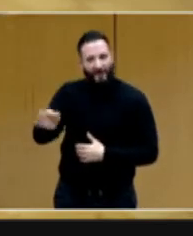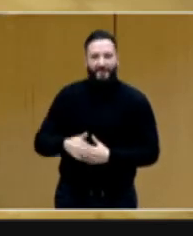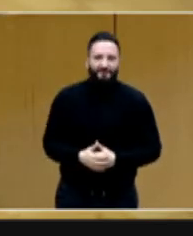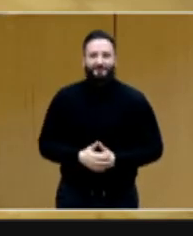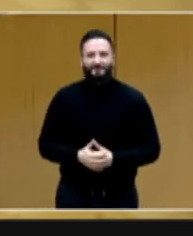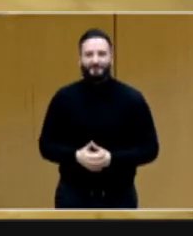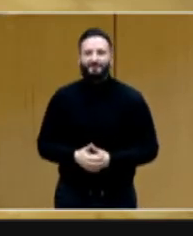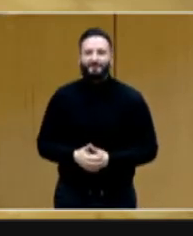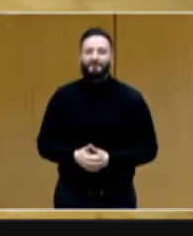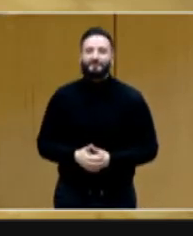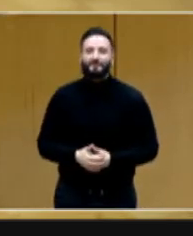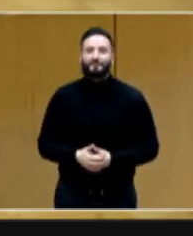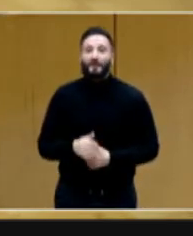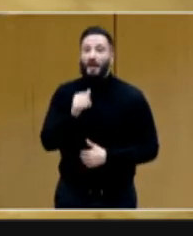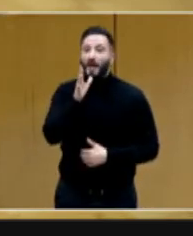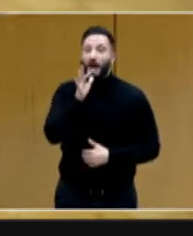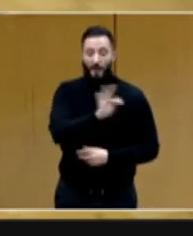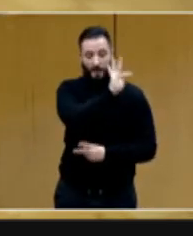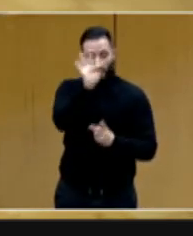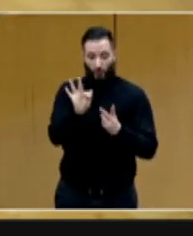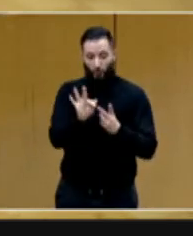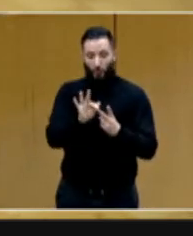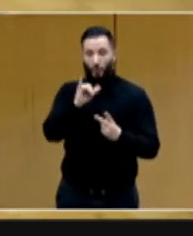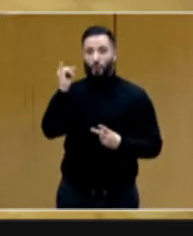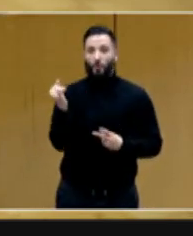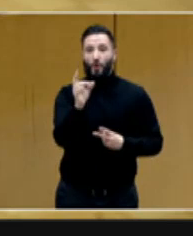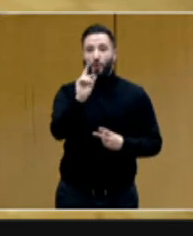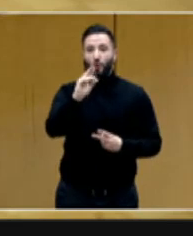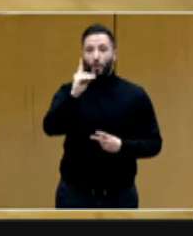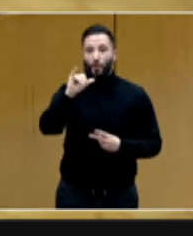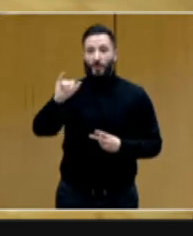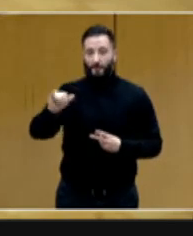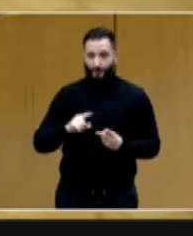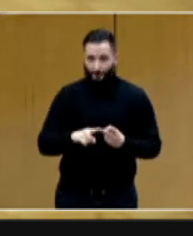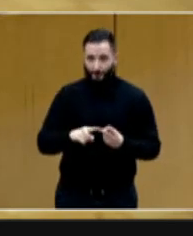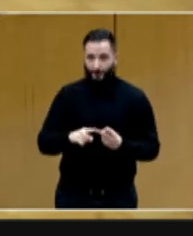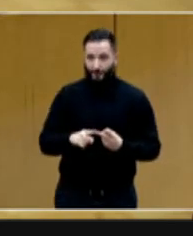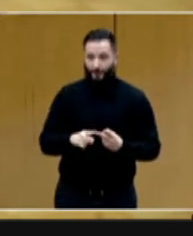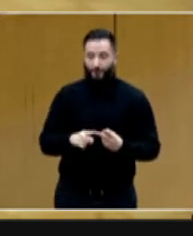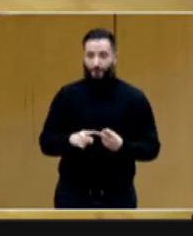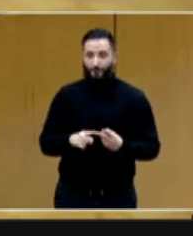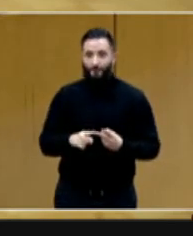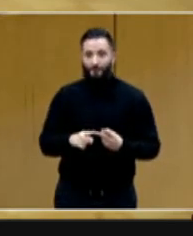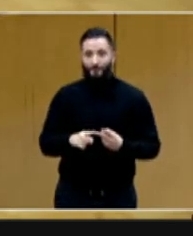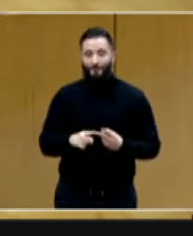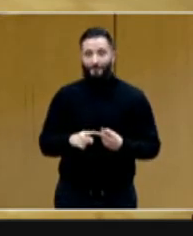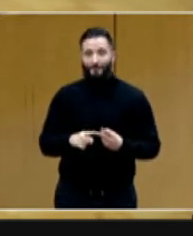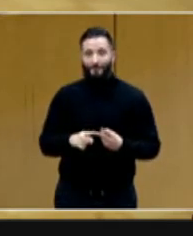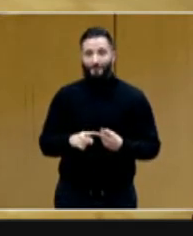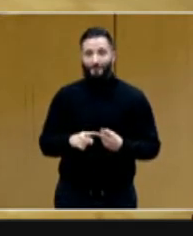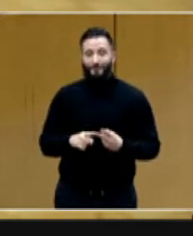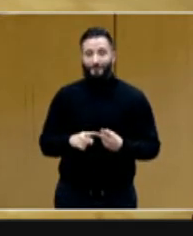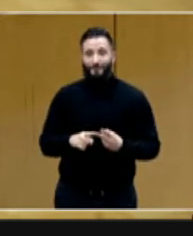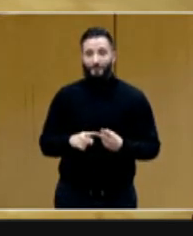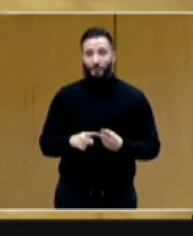y ahora pasamos el turno a Don Jordi ribot igualada y bien Aparte de su pequeña